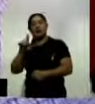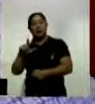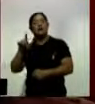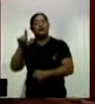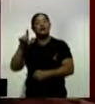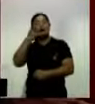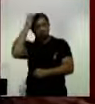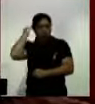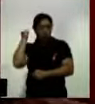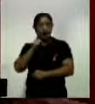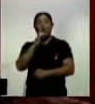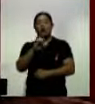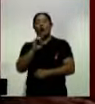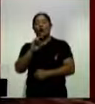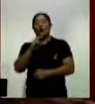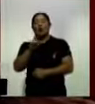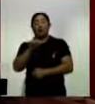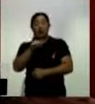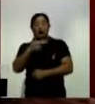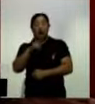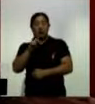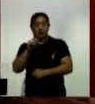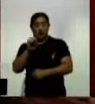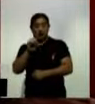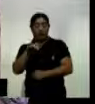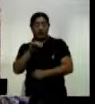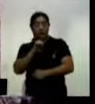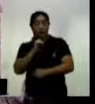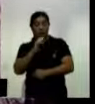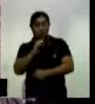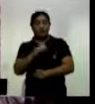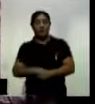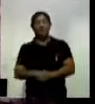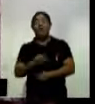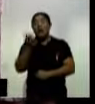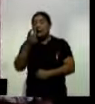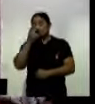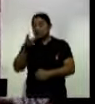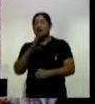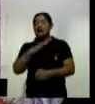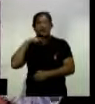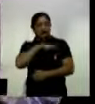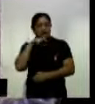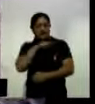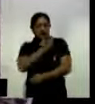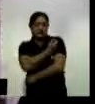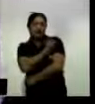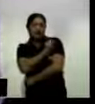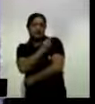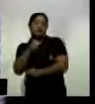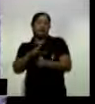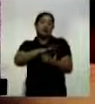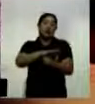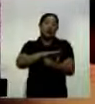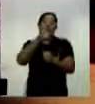Blanco. En dicha reunión, Marco Mena propuso adelantar el programa de vacunación contra la influenza para evitar empalmes de la enfermedad